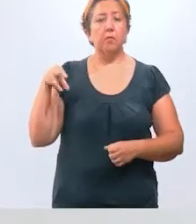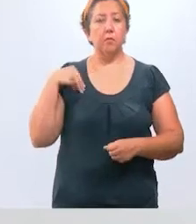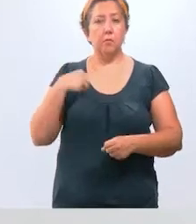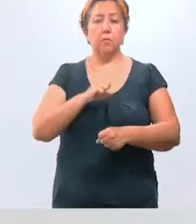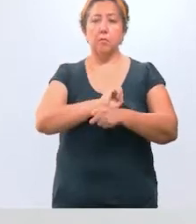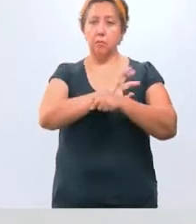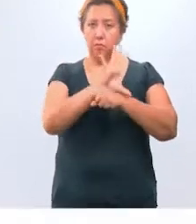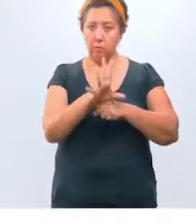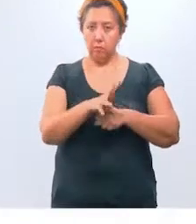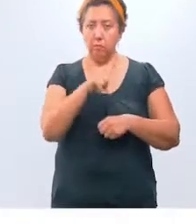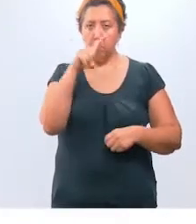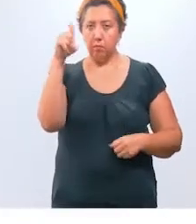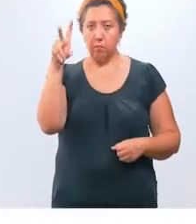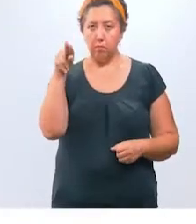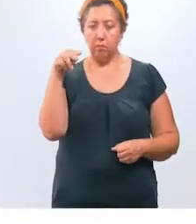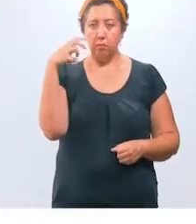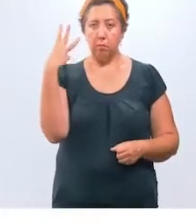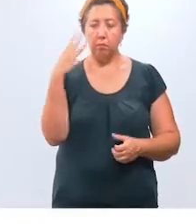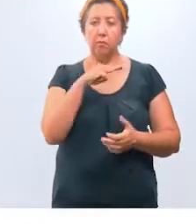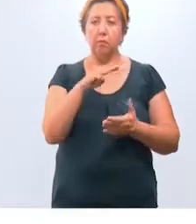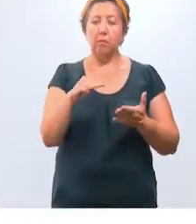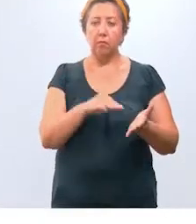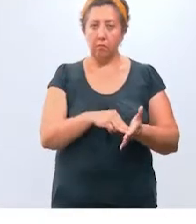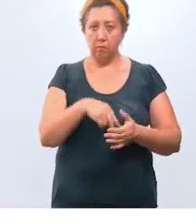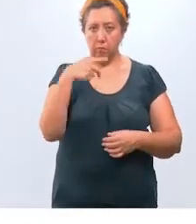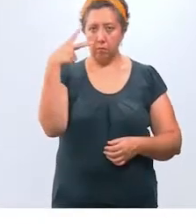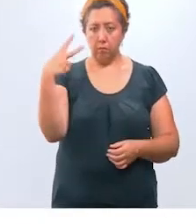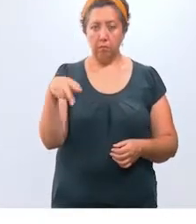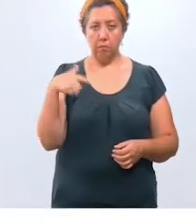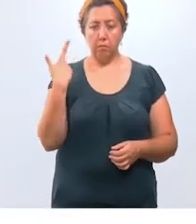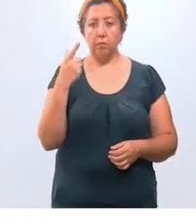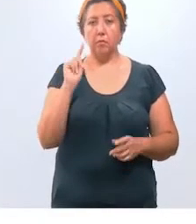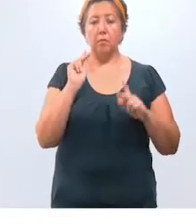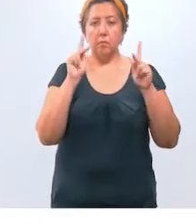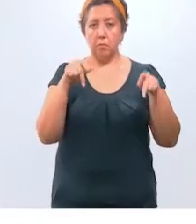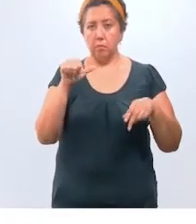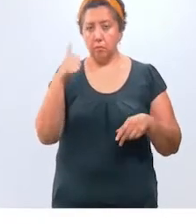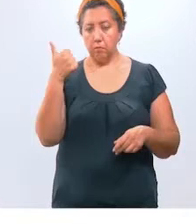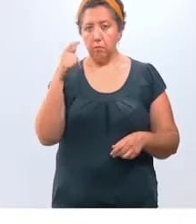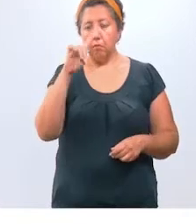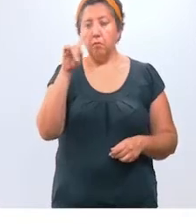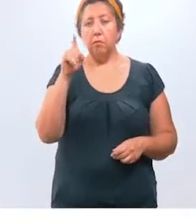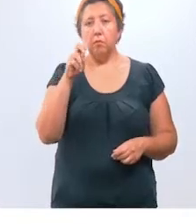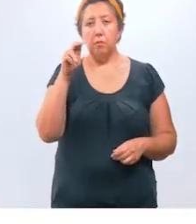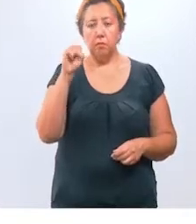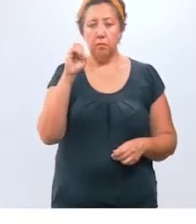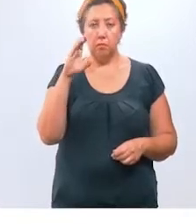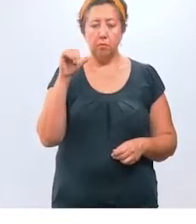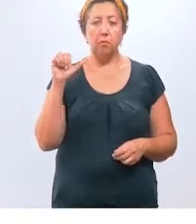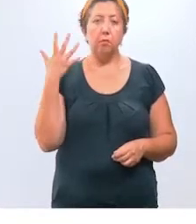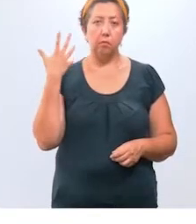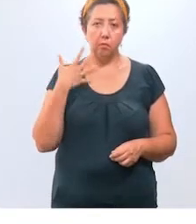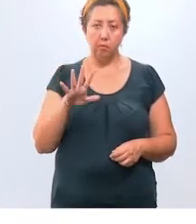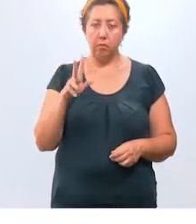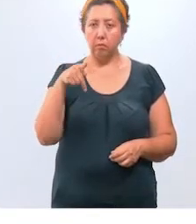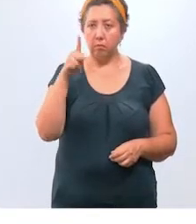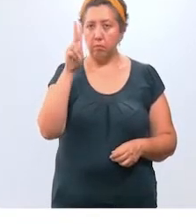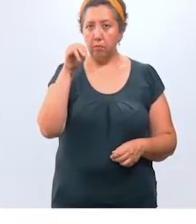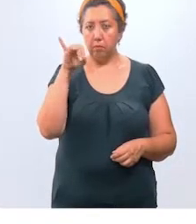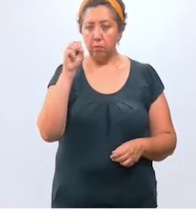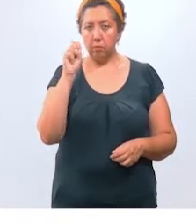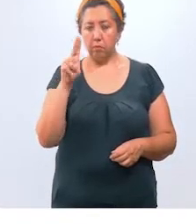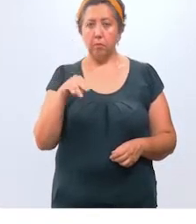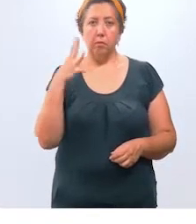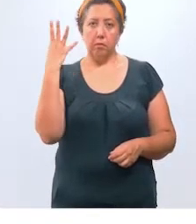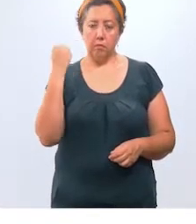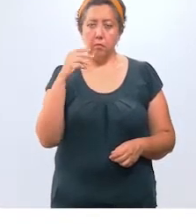de coronavirus, 183 en Mérida, 12 en Progreso, 11 en Sucacab, 10 en Canacín, 9